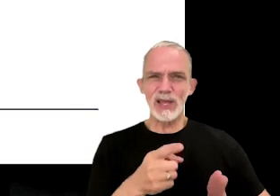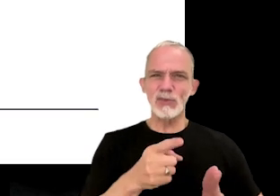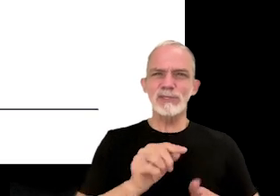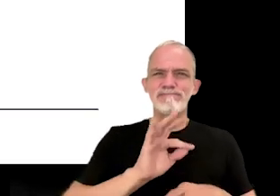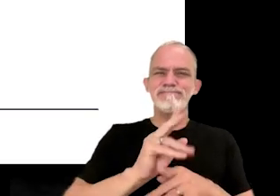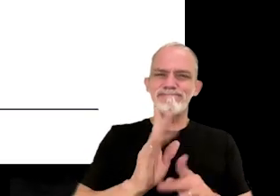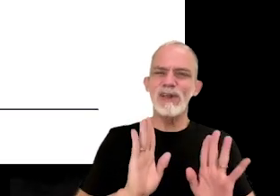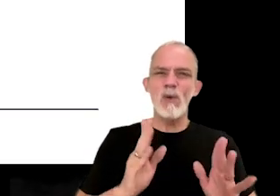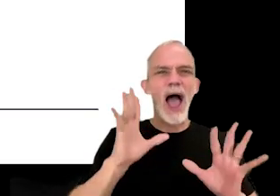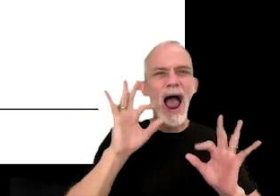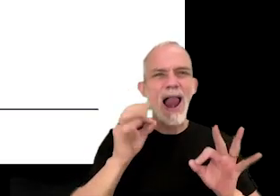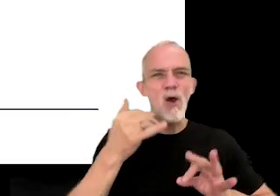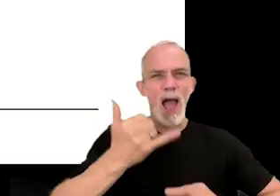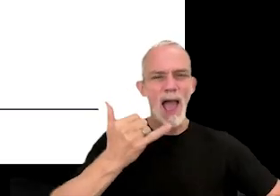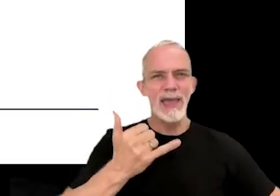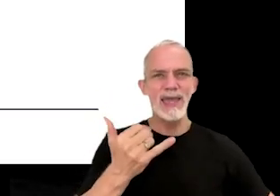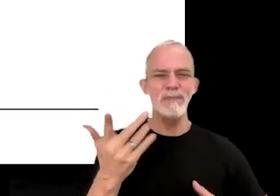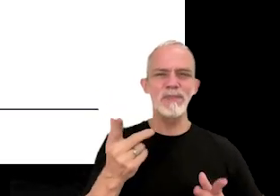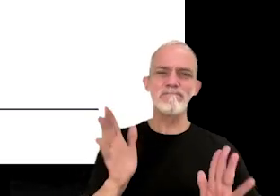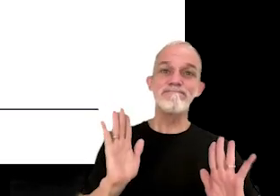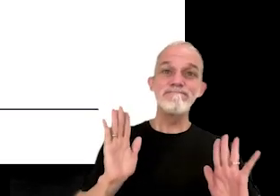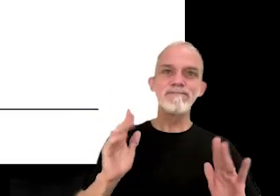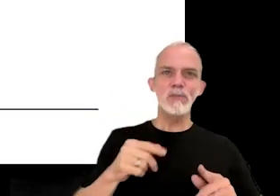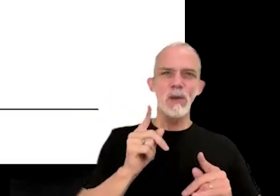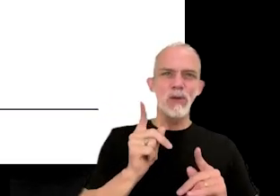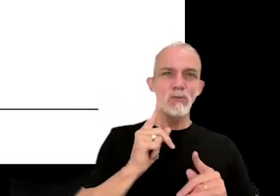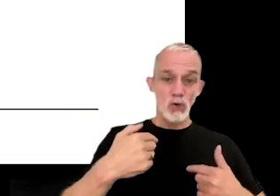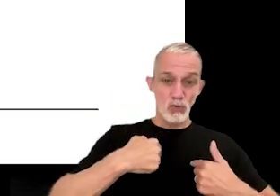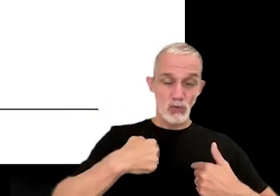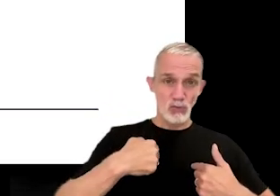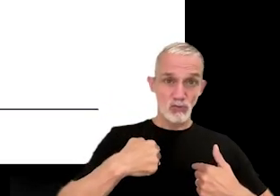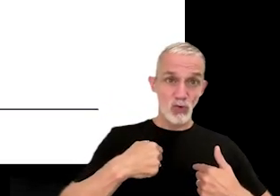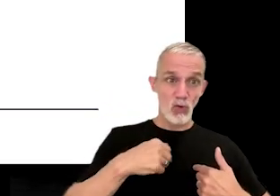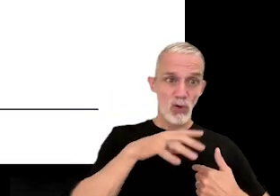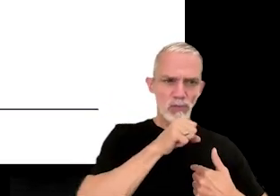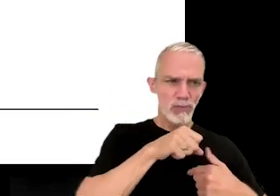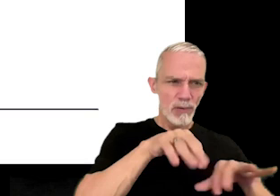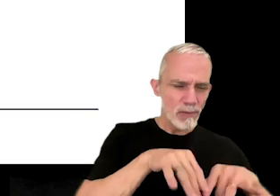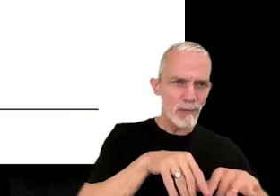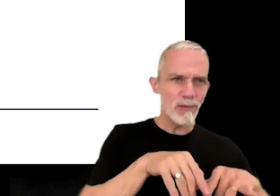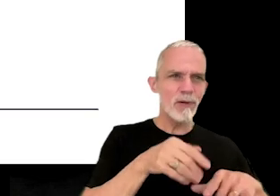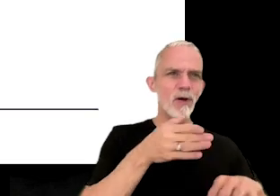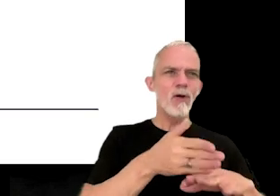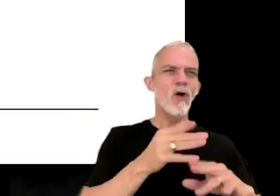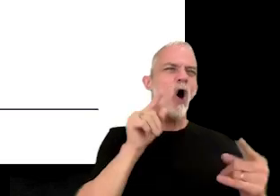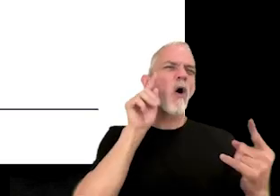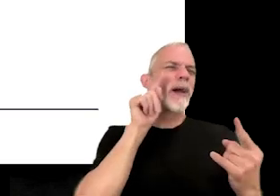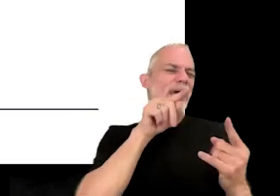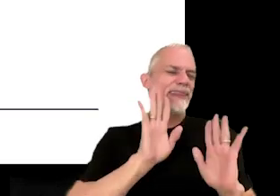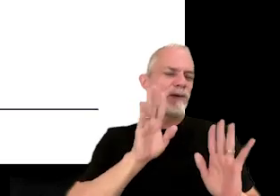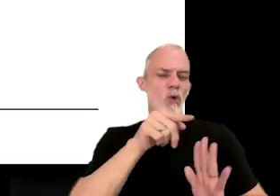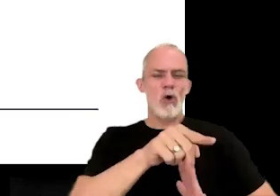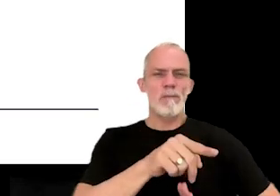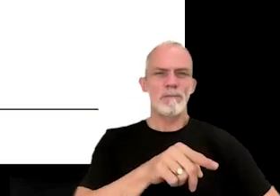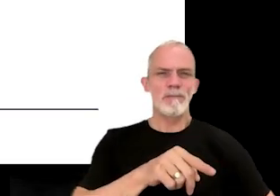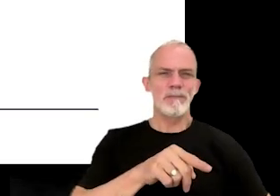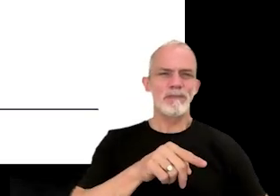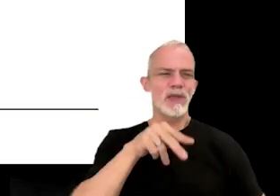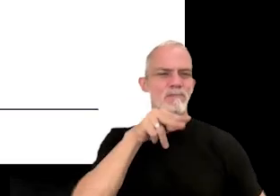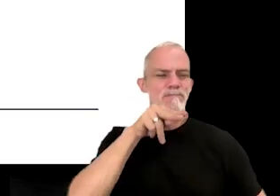o sea, perdón, en el aspecto subjetivo del mismo delito, que yo estaba tratando de entrar solamente en el objetivo.